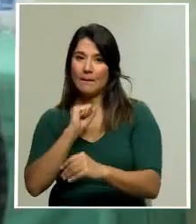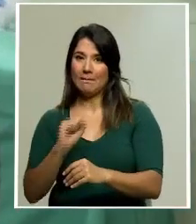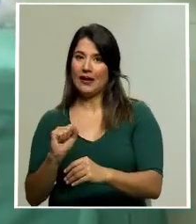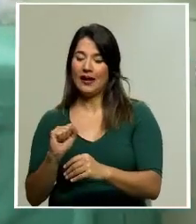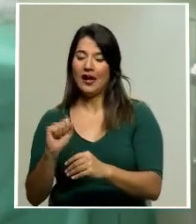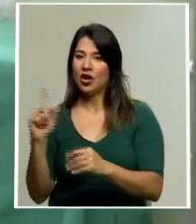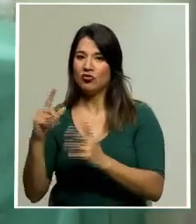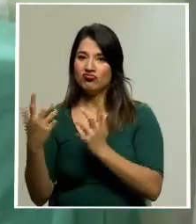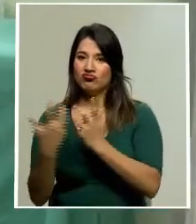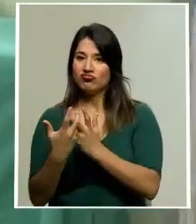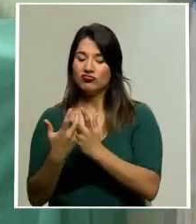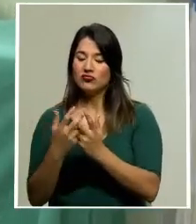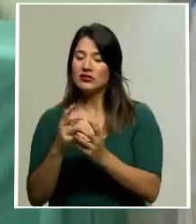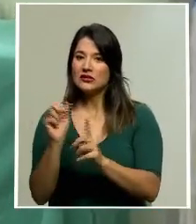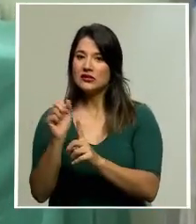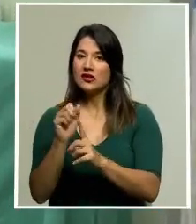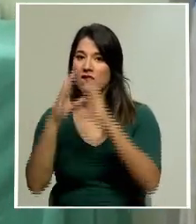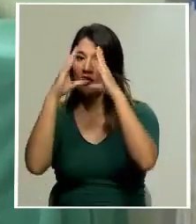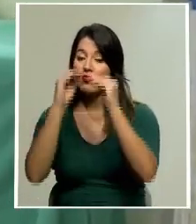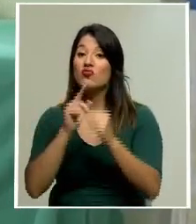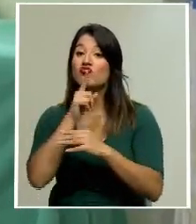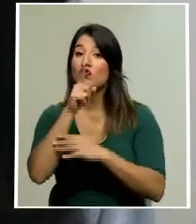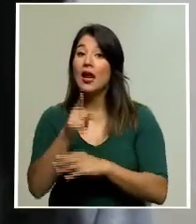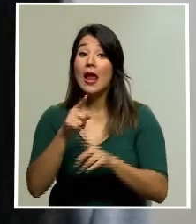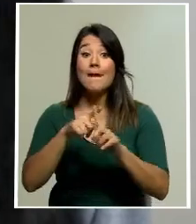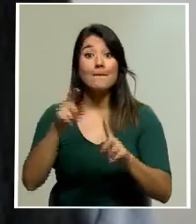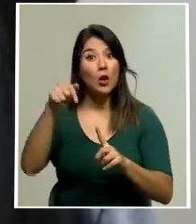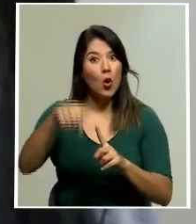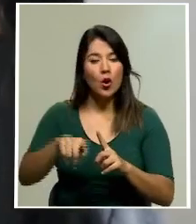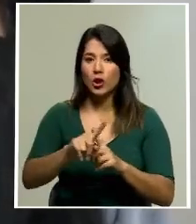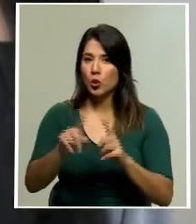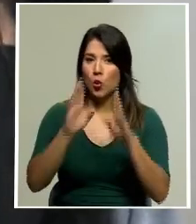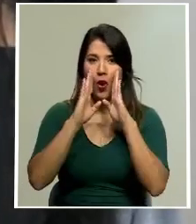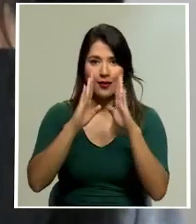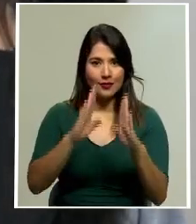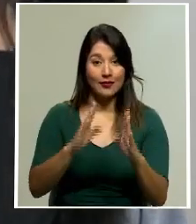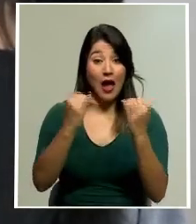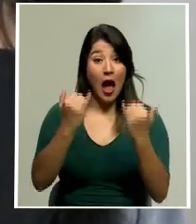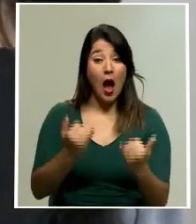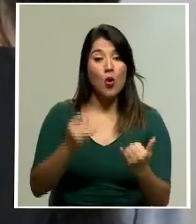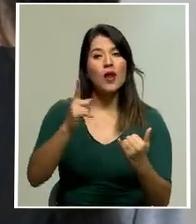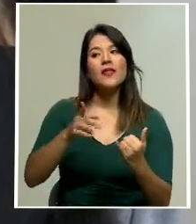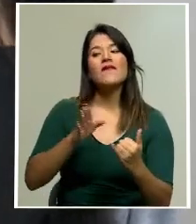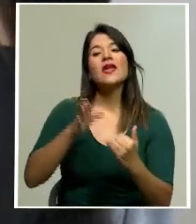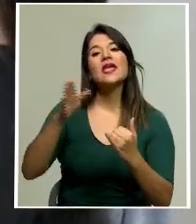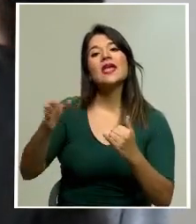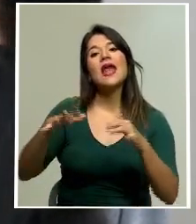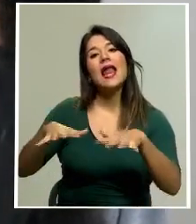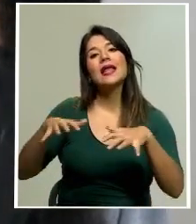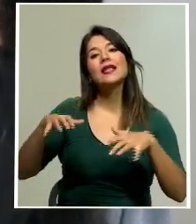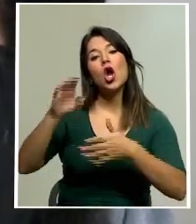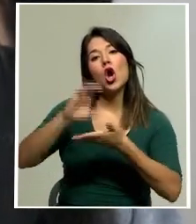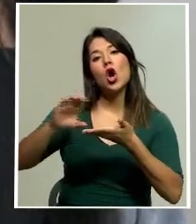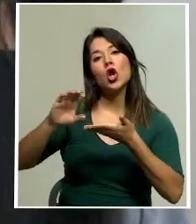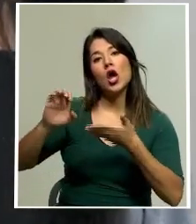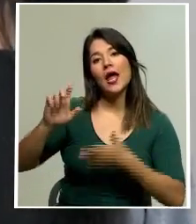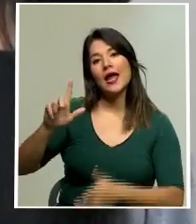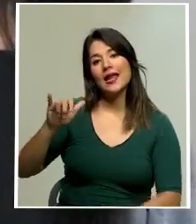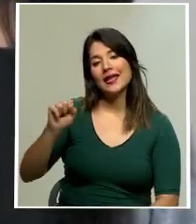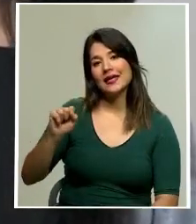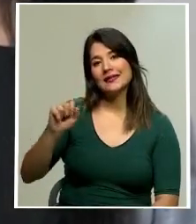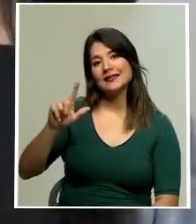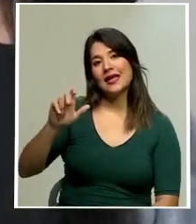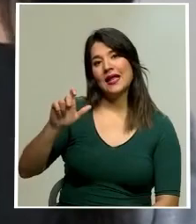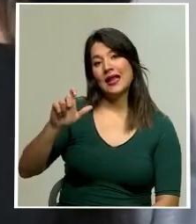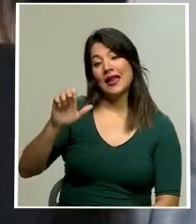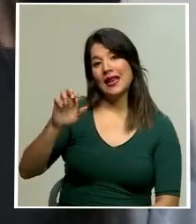EDUS. Pese a ello, esta población no fue recibida durante esta campaña, sino que deben de asistir al gimnasio del Colegio Elías Leiva, ubicado en el